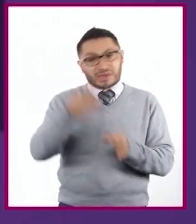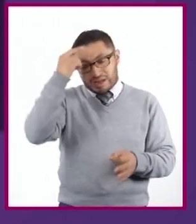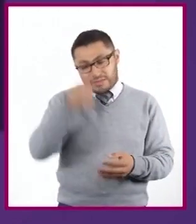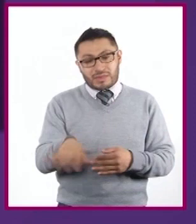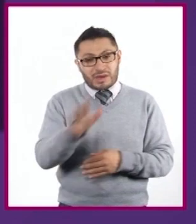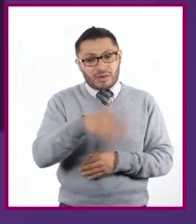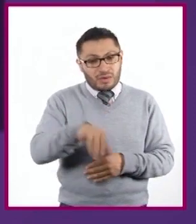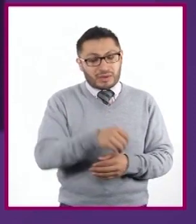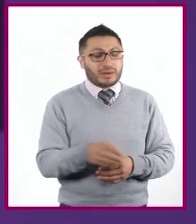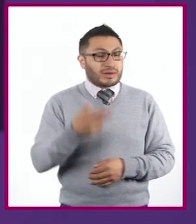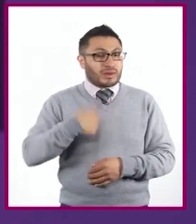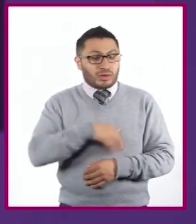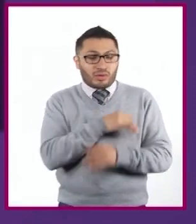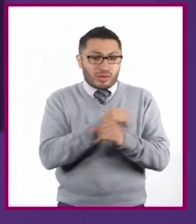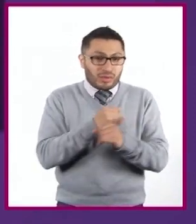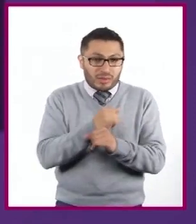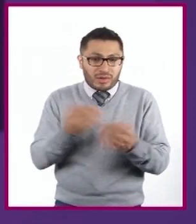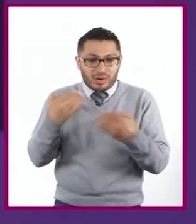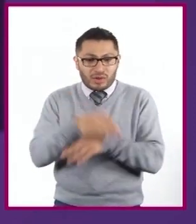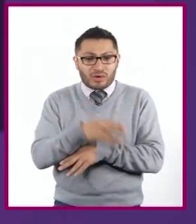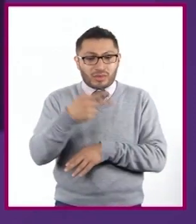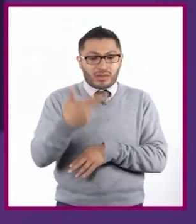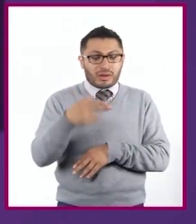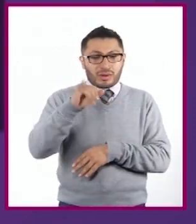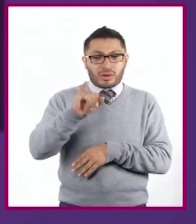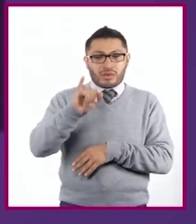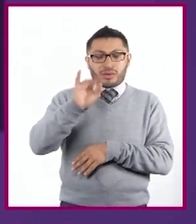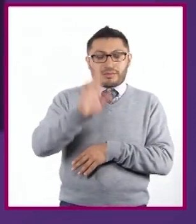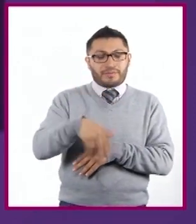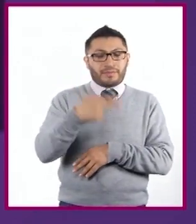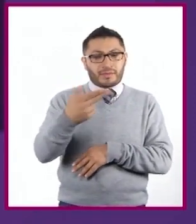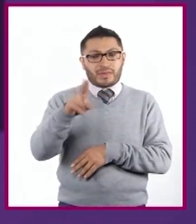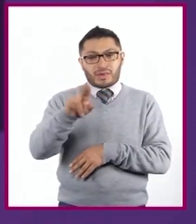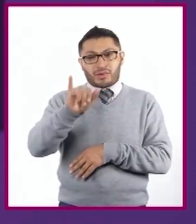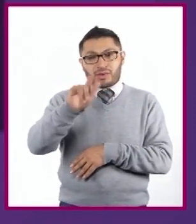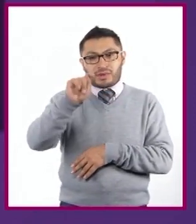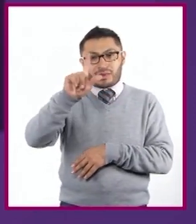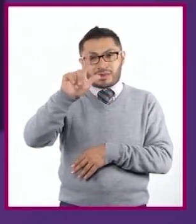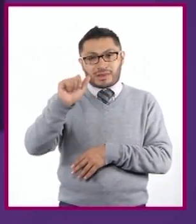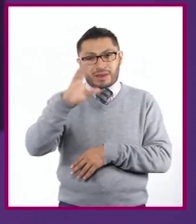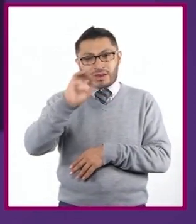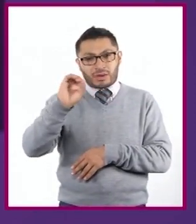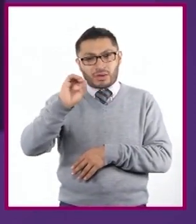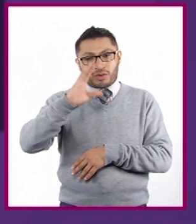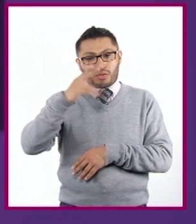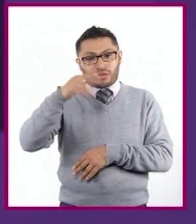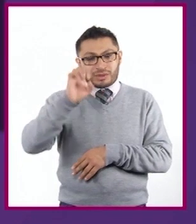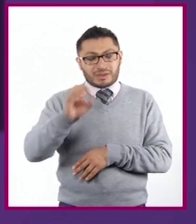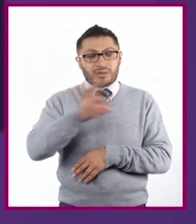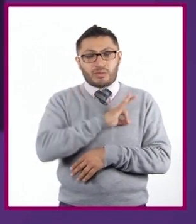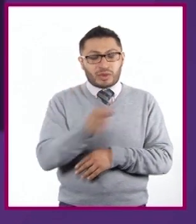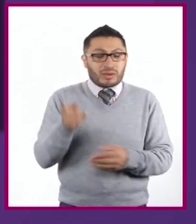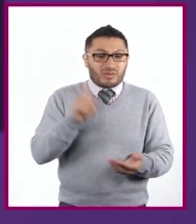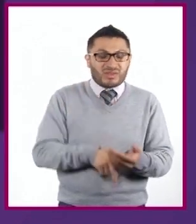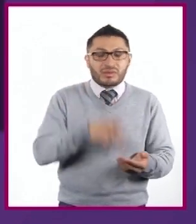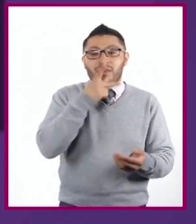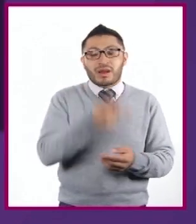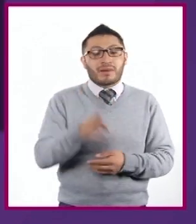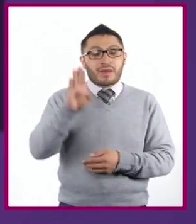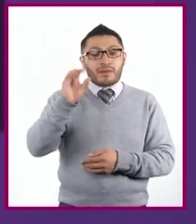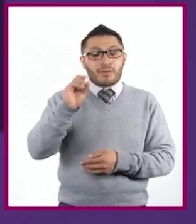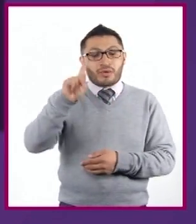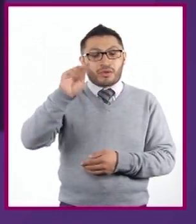En nuestra investigación acerca del Huitlacoche podríamos emplear como palabras clave botánica,